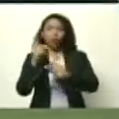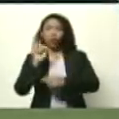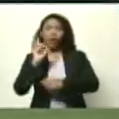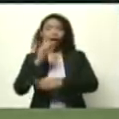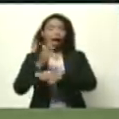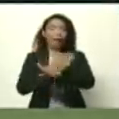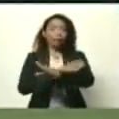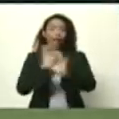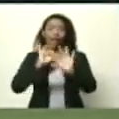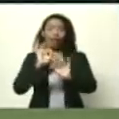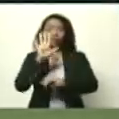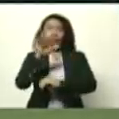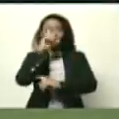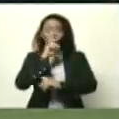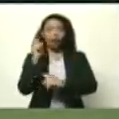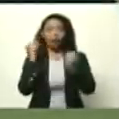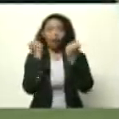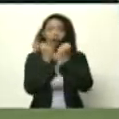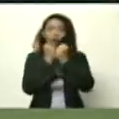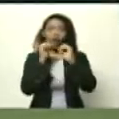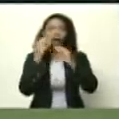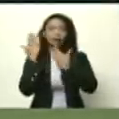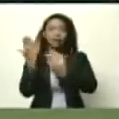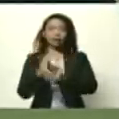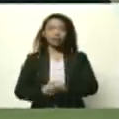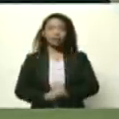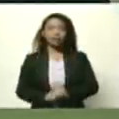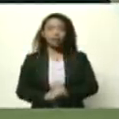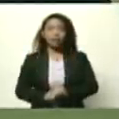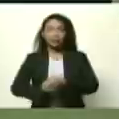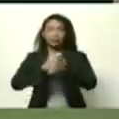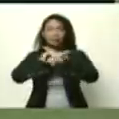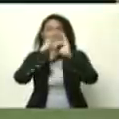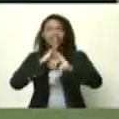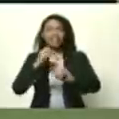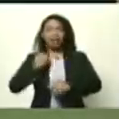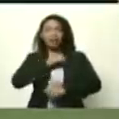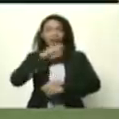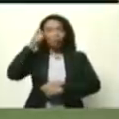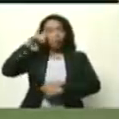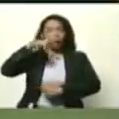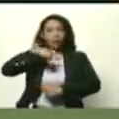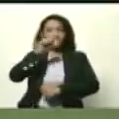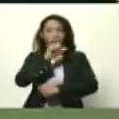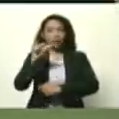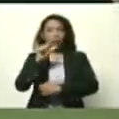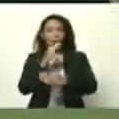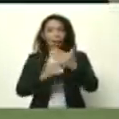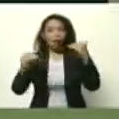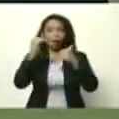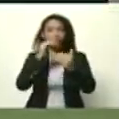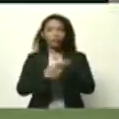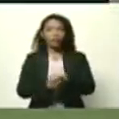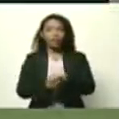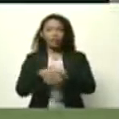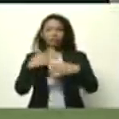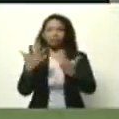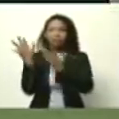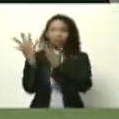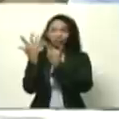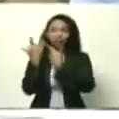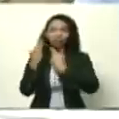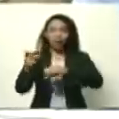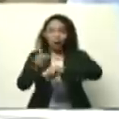últimos 5 años. Es así, y felicidad para nuestro pueblo esta Semana Mayor. ¿Qué nos dice